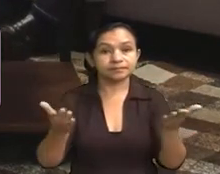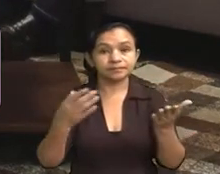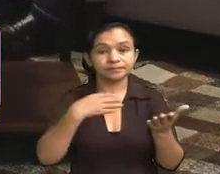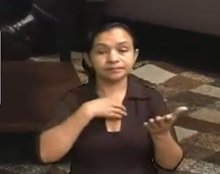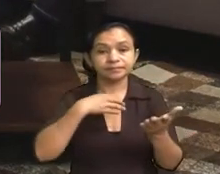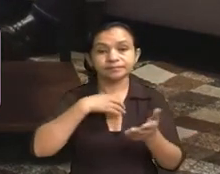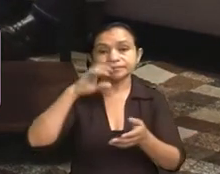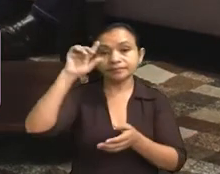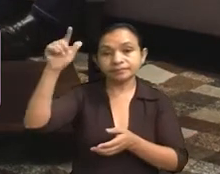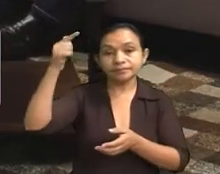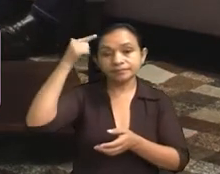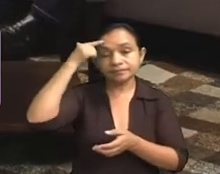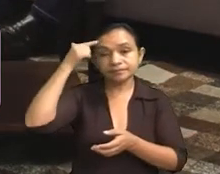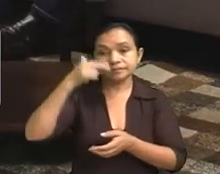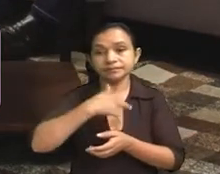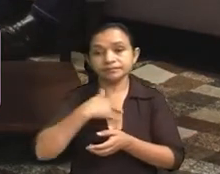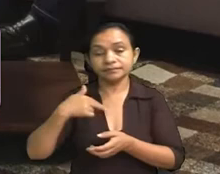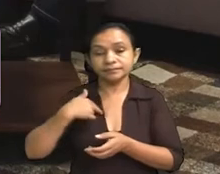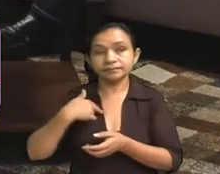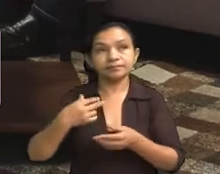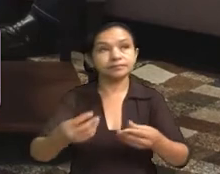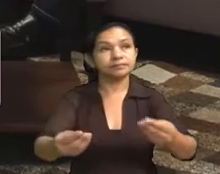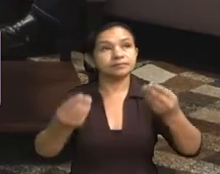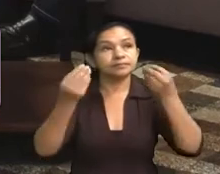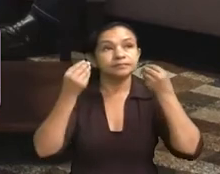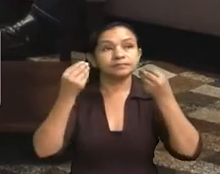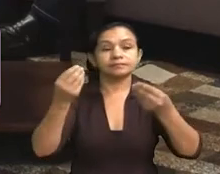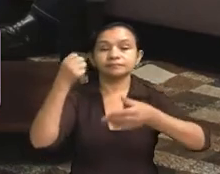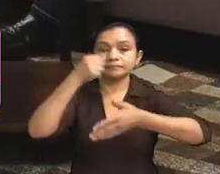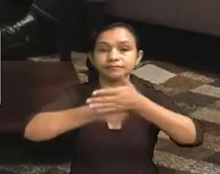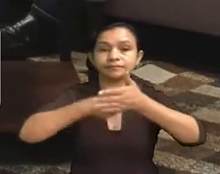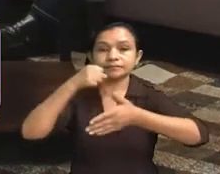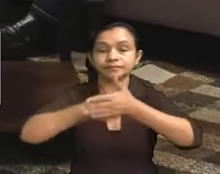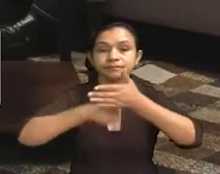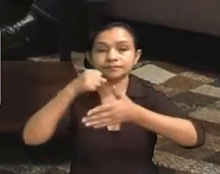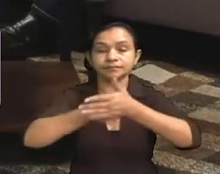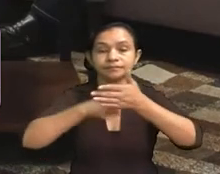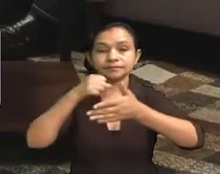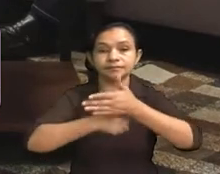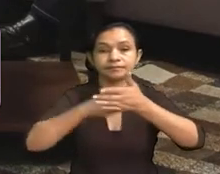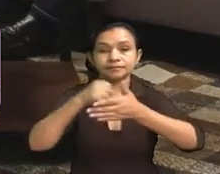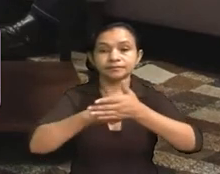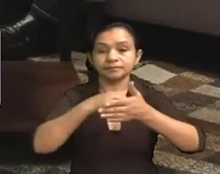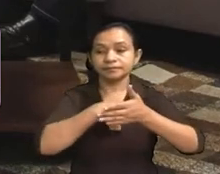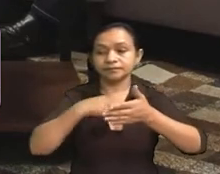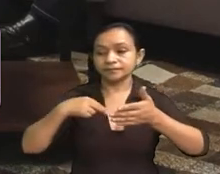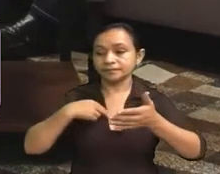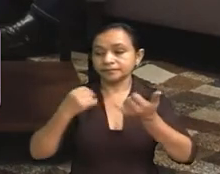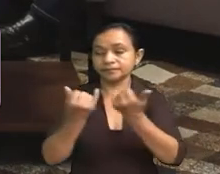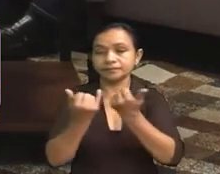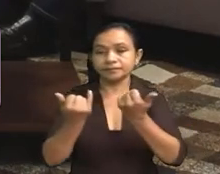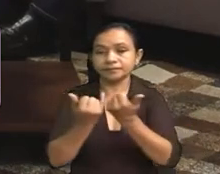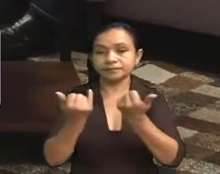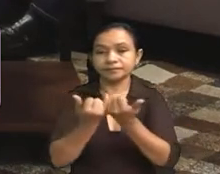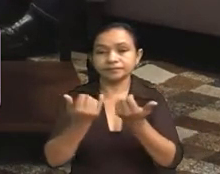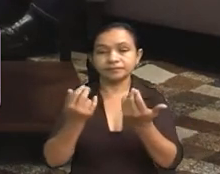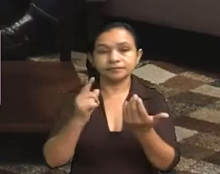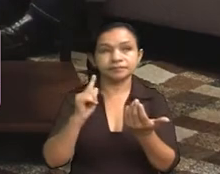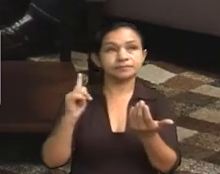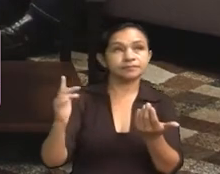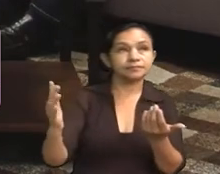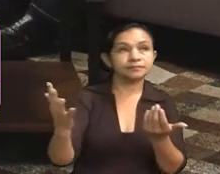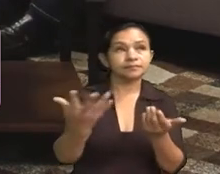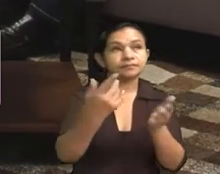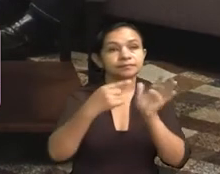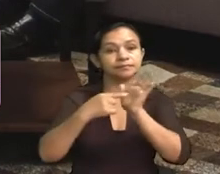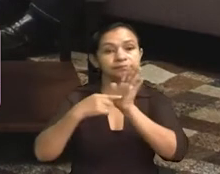nuestro gobierno ha hecho un enorme esfuerzo en el componente energía. Mira, nosotros, por ejemplo,